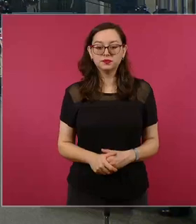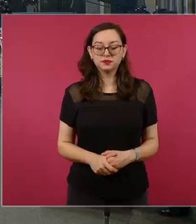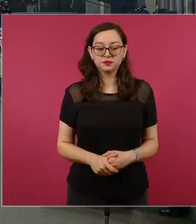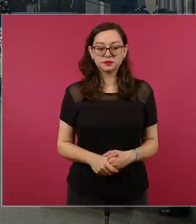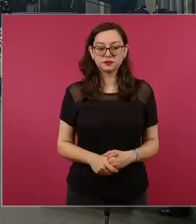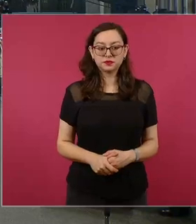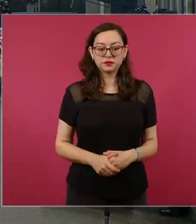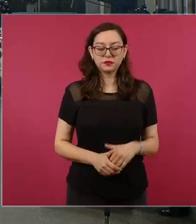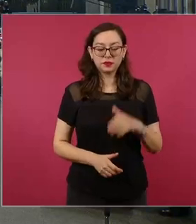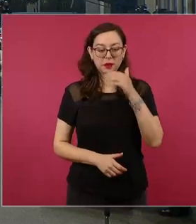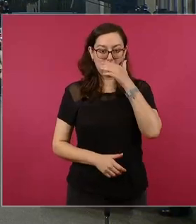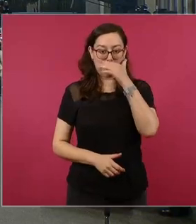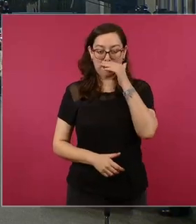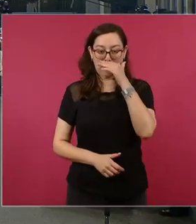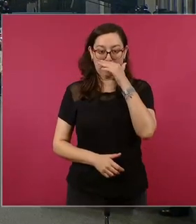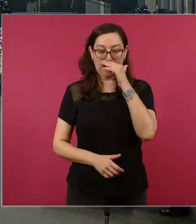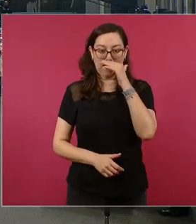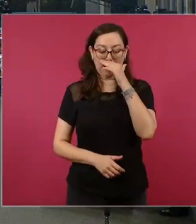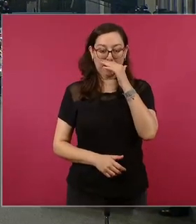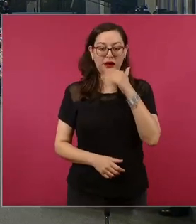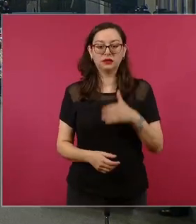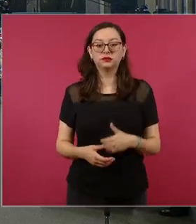Vamos acá.